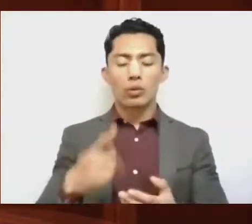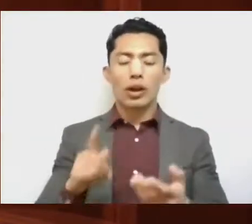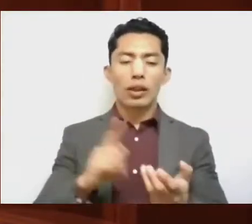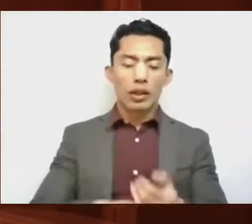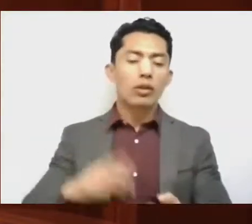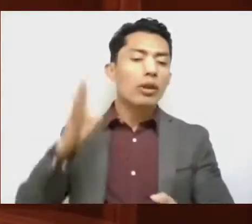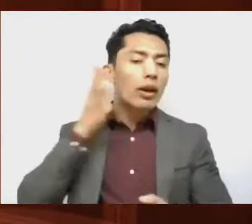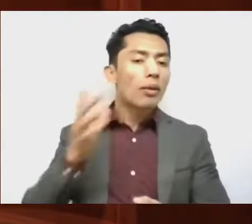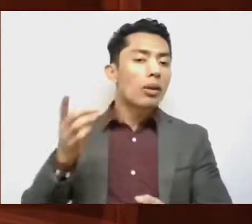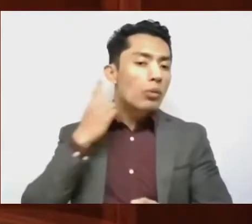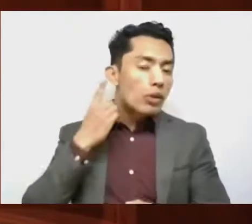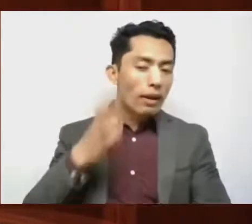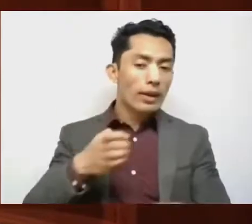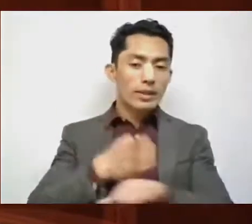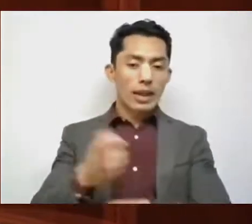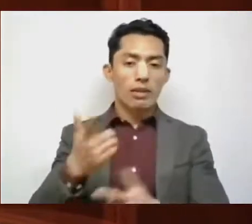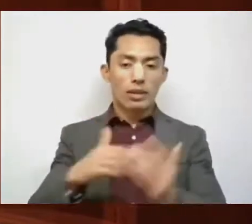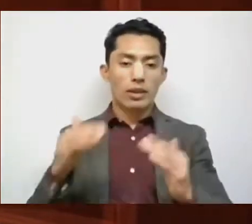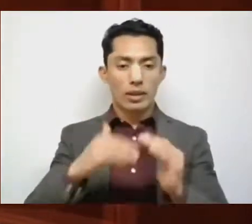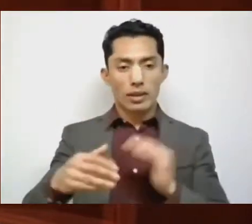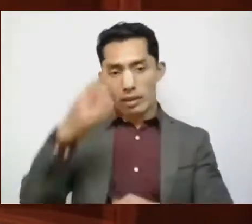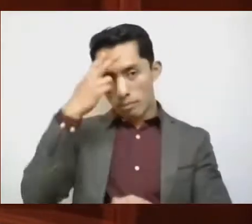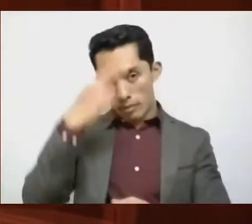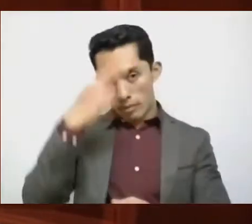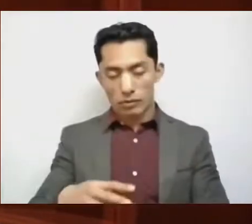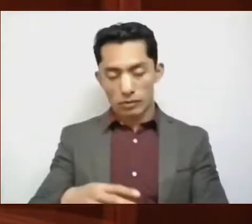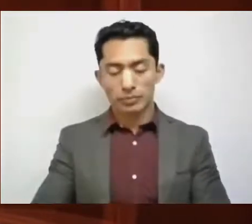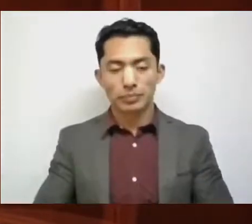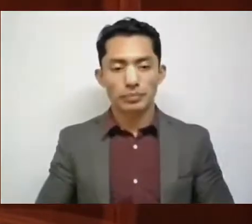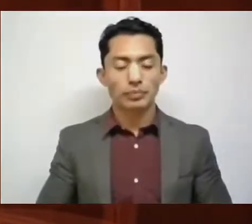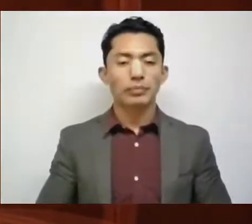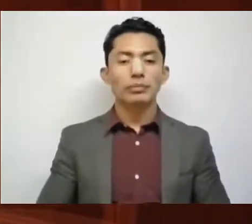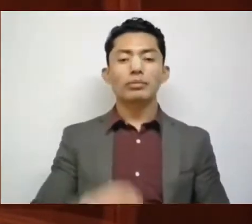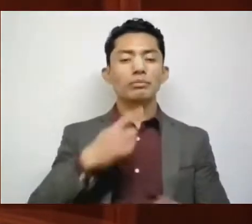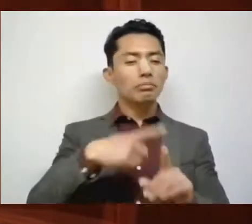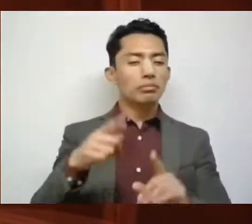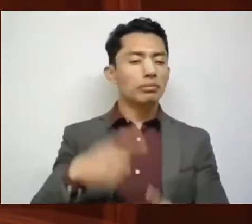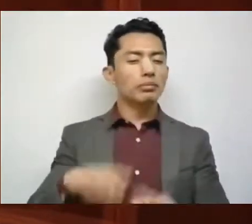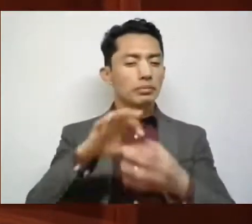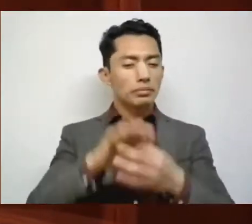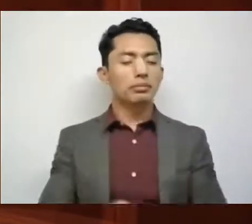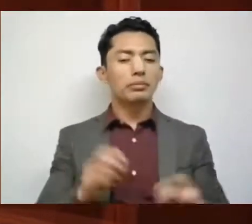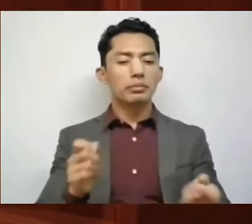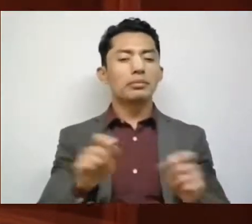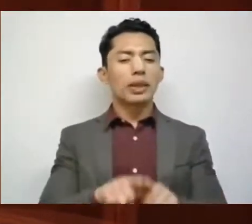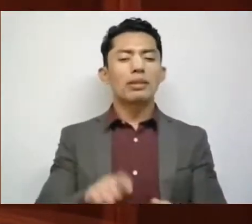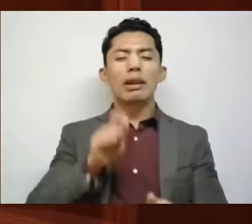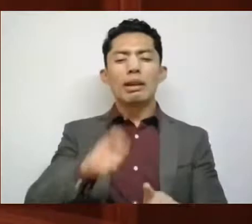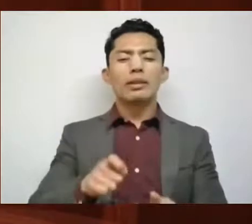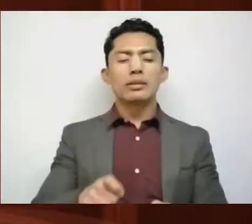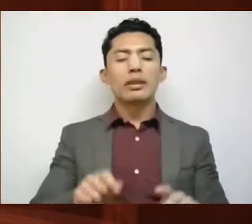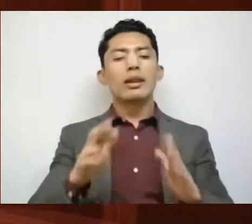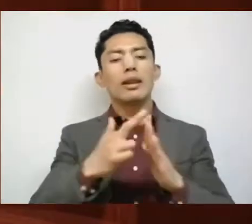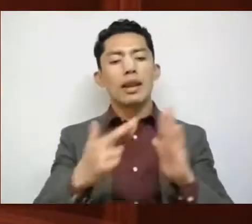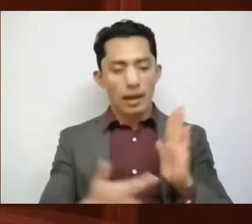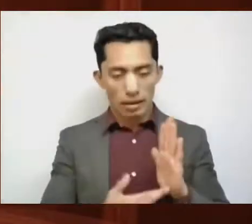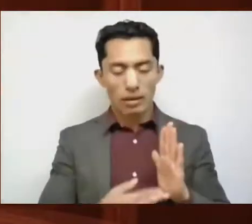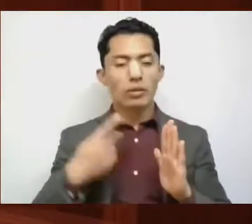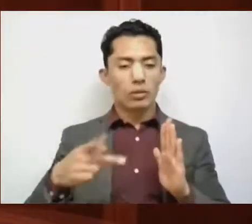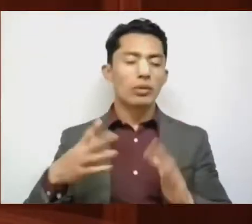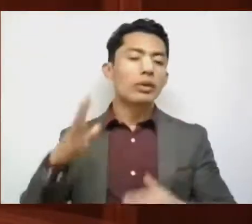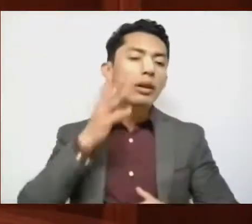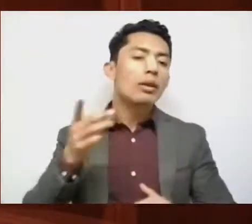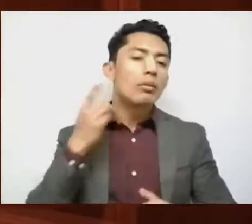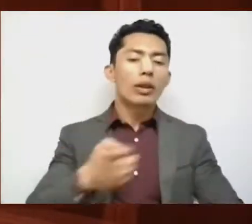Legislativo del Estado Libre y Soberano de México y diversas disposiciones del Reglamento del Poder Legislativo del